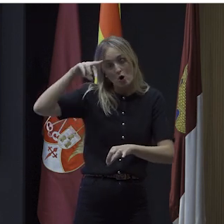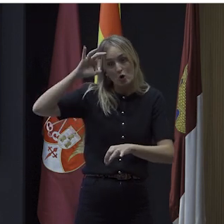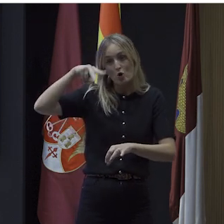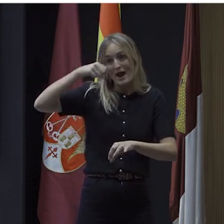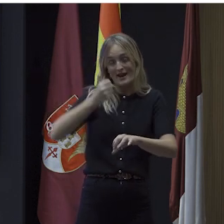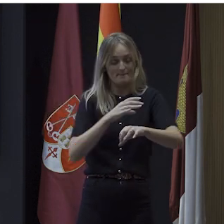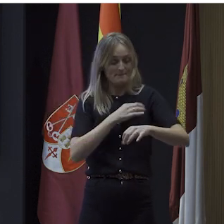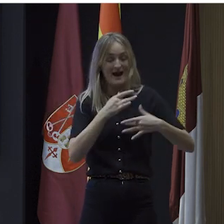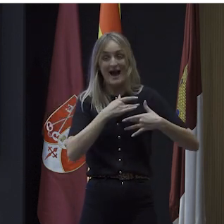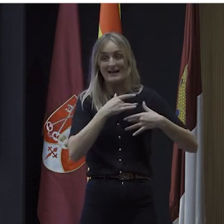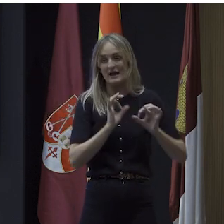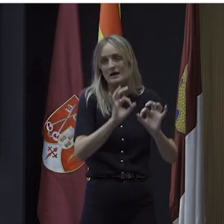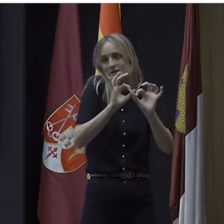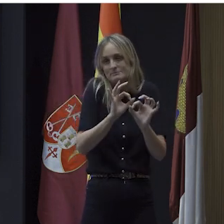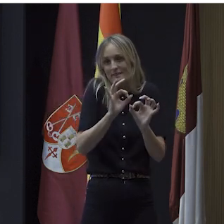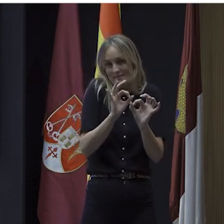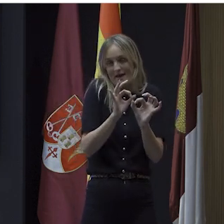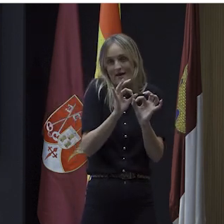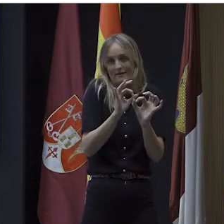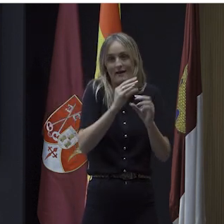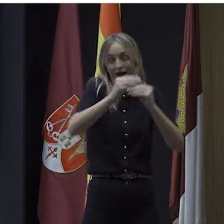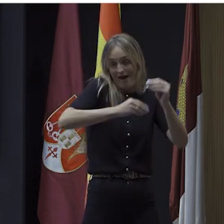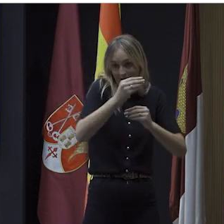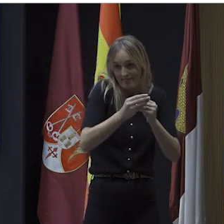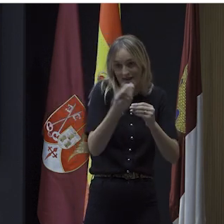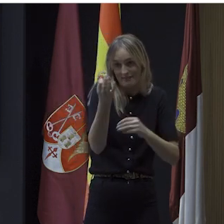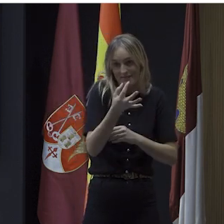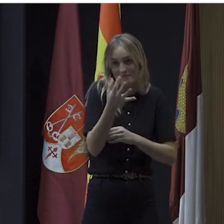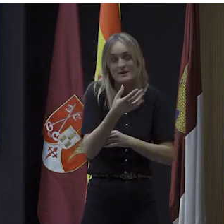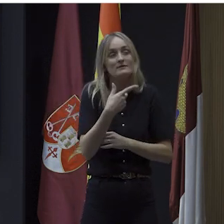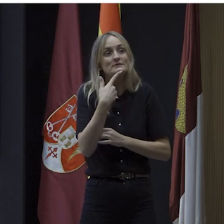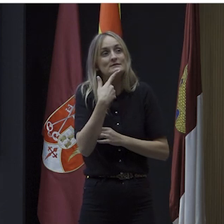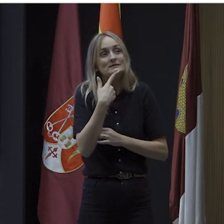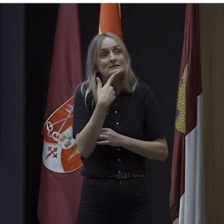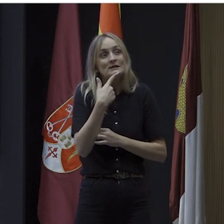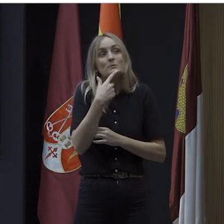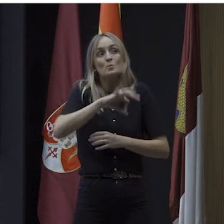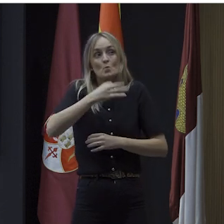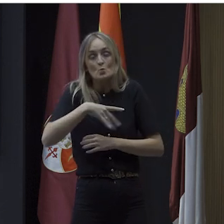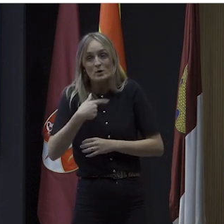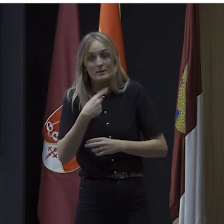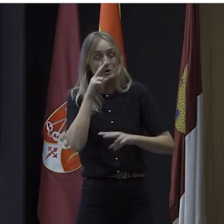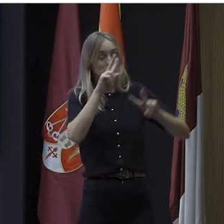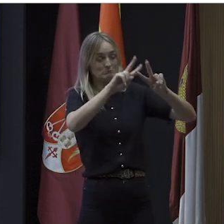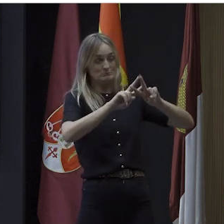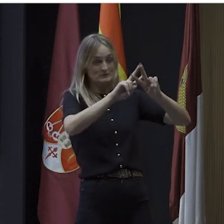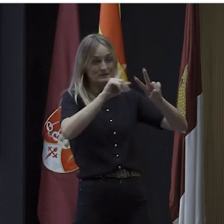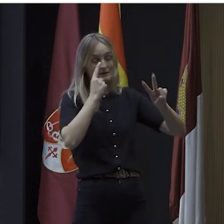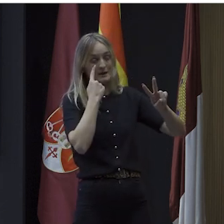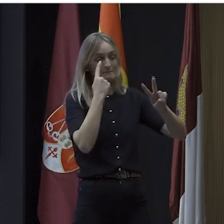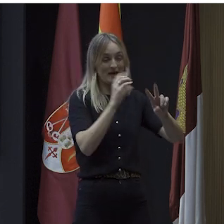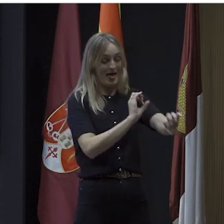catéteres especiales con un diseño especial, pero era posible inyectar contraste y ver la anatomía de las arterias